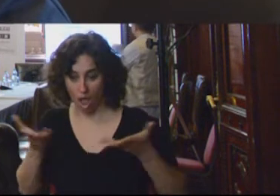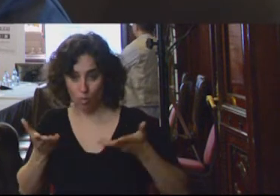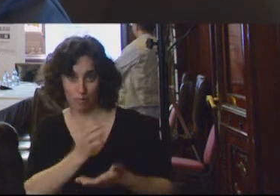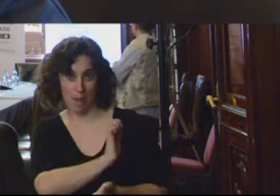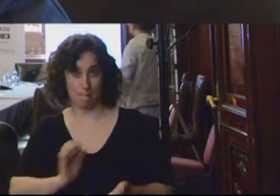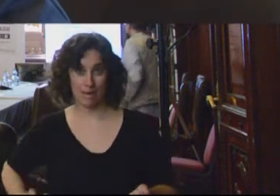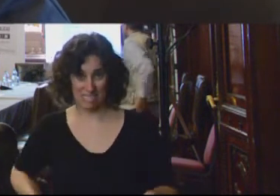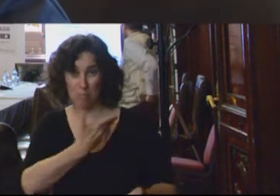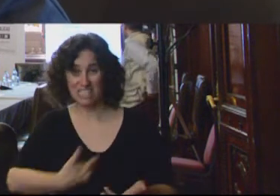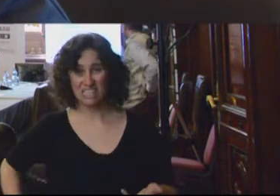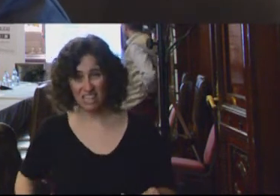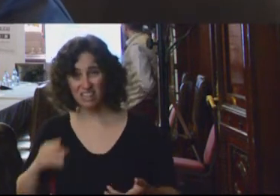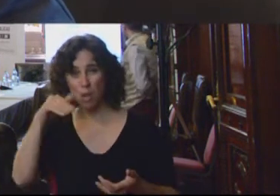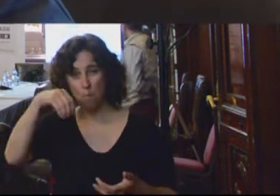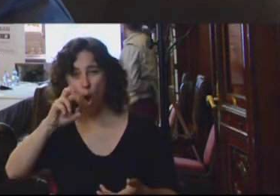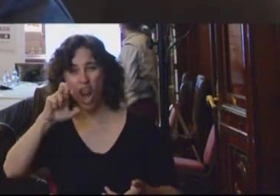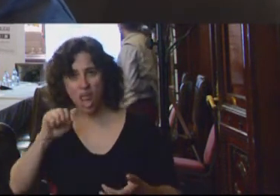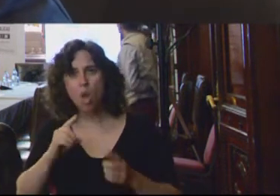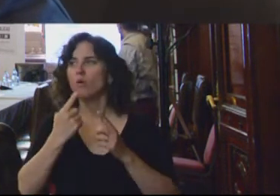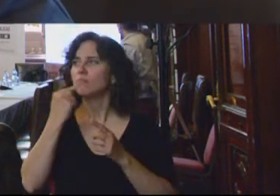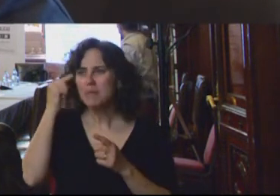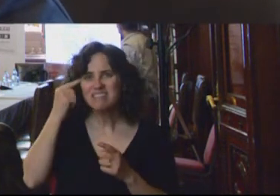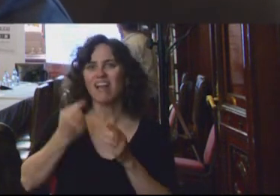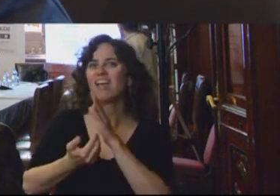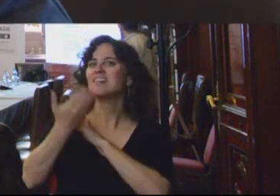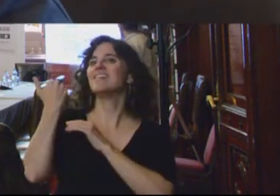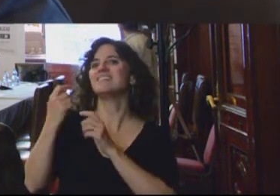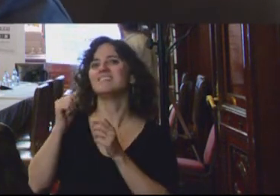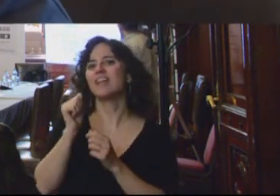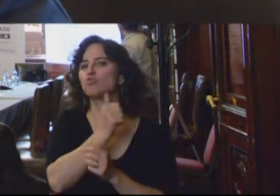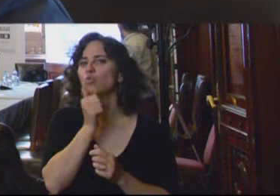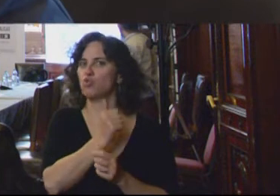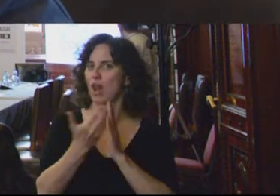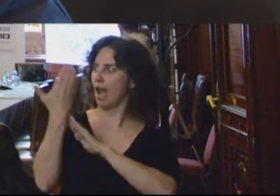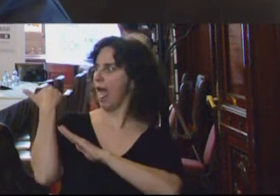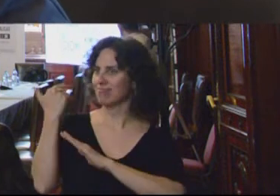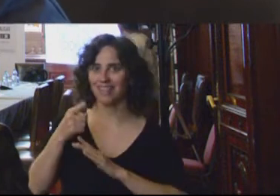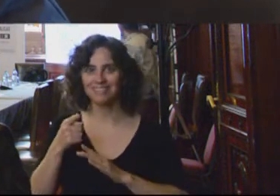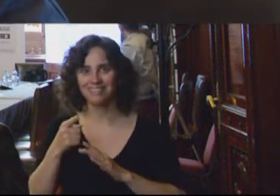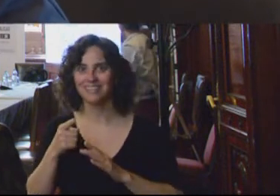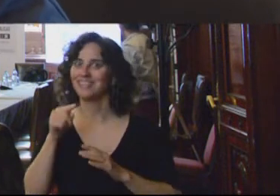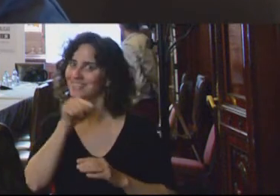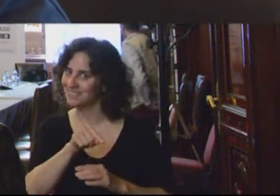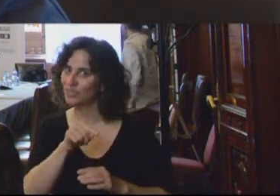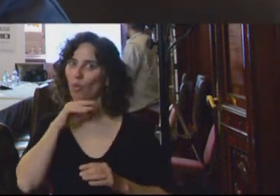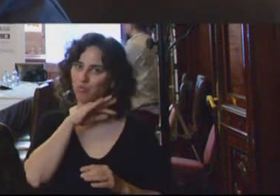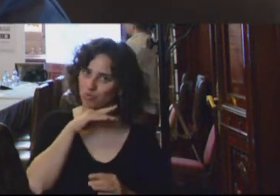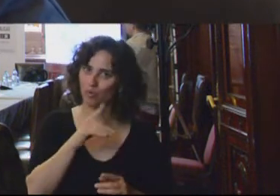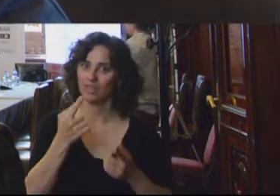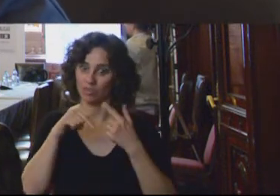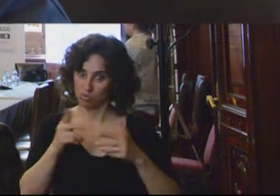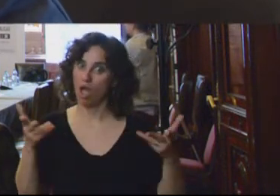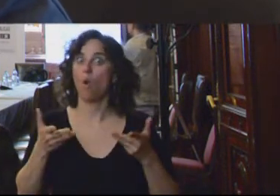Lenín Moreno dice que el país debe sanear y el sistema judicial debe y está abocado a